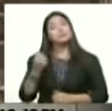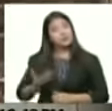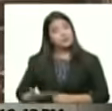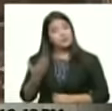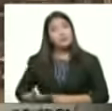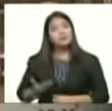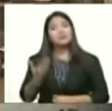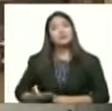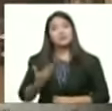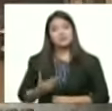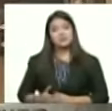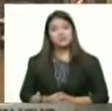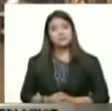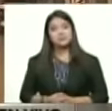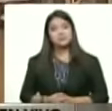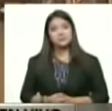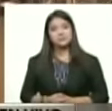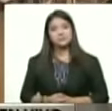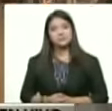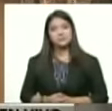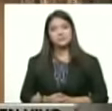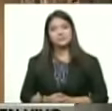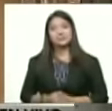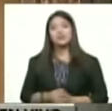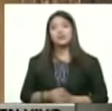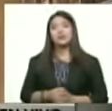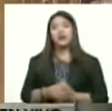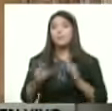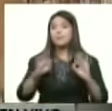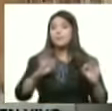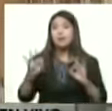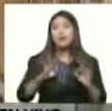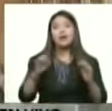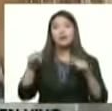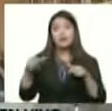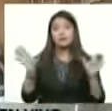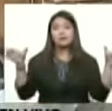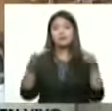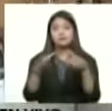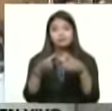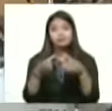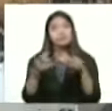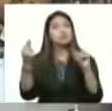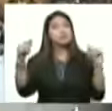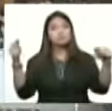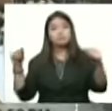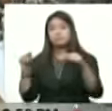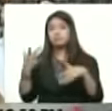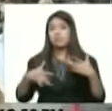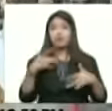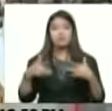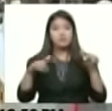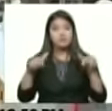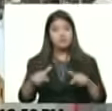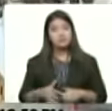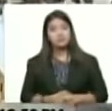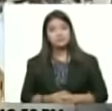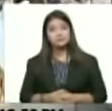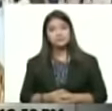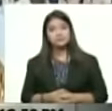que de la preparación de estos eventos, de la realización de estos eventos,